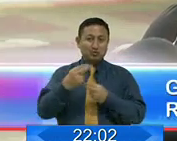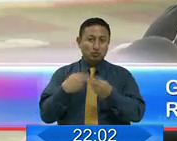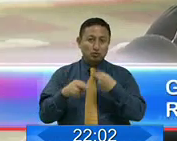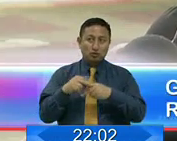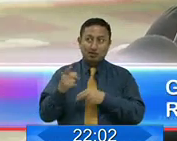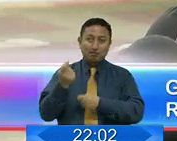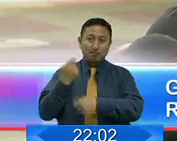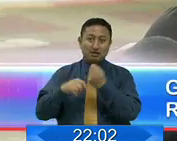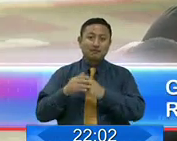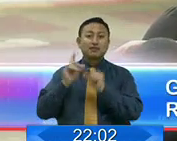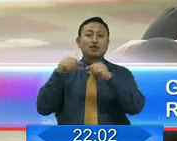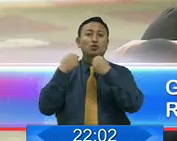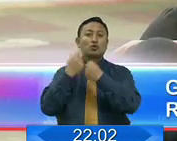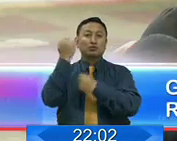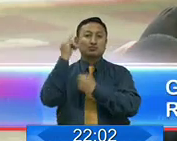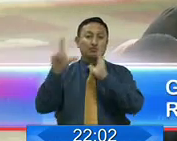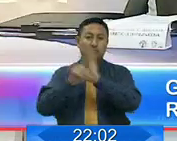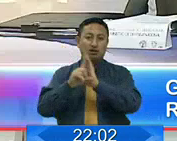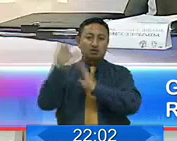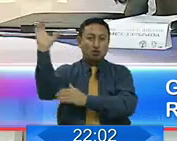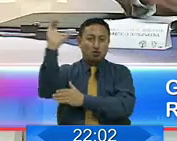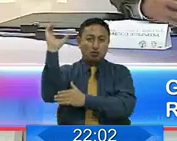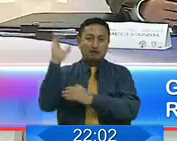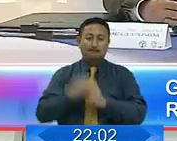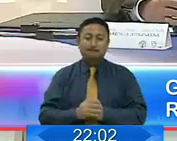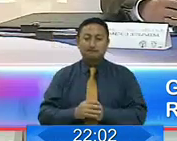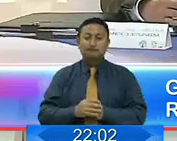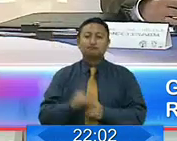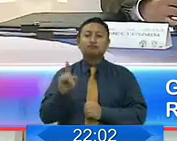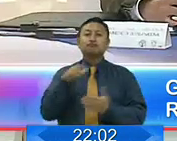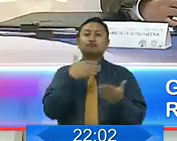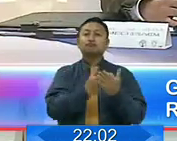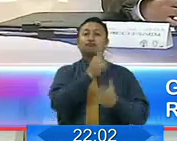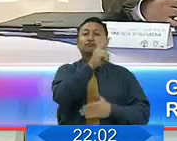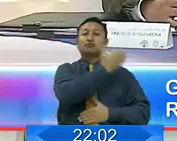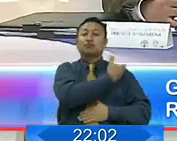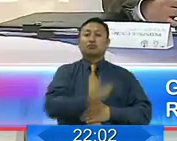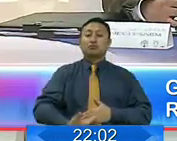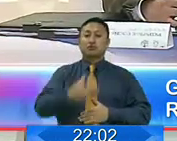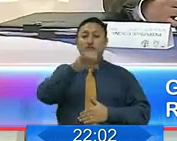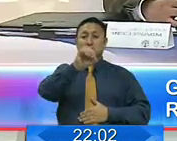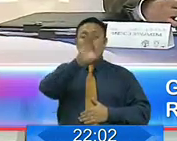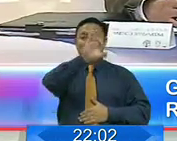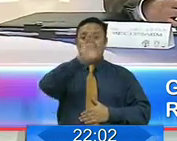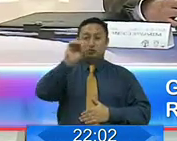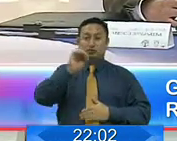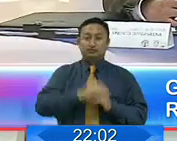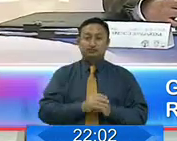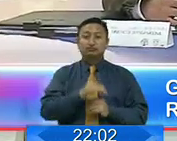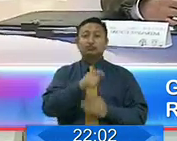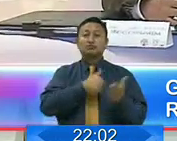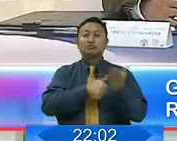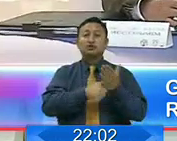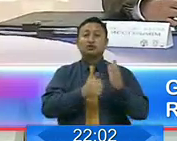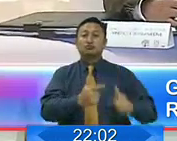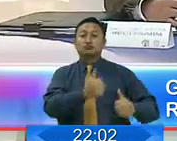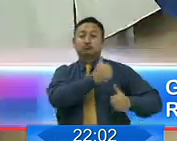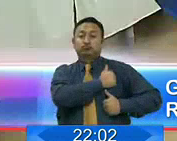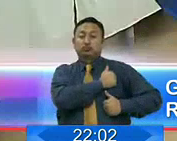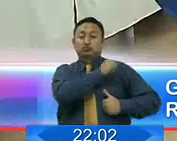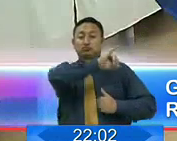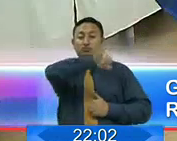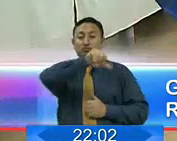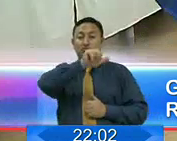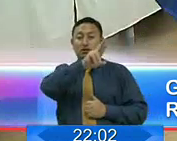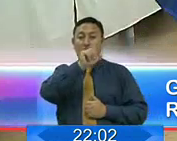a ser vendidas a grupos armados irregulares colombianos. Al gabinete acudieron el vicepresidente Otto Sonnenholzner, el ministro de Defensa Osvaldo Jarrín,